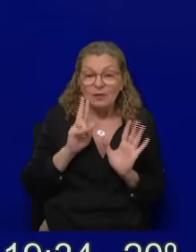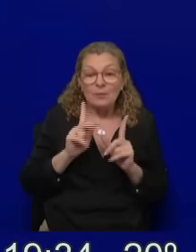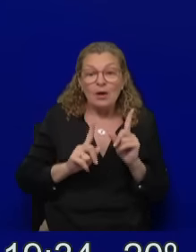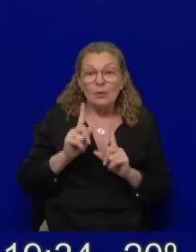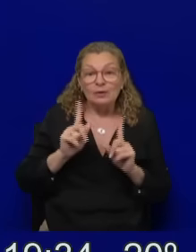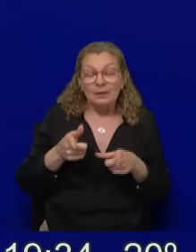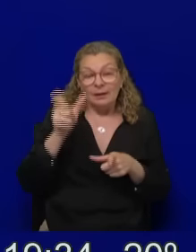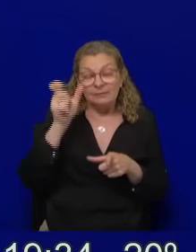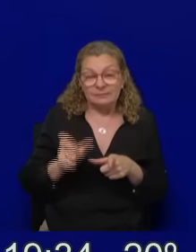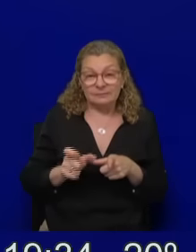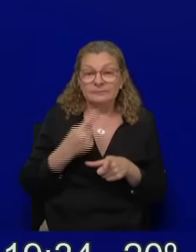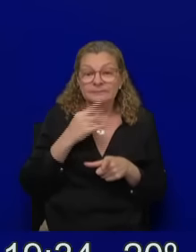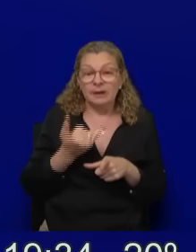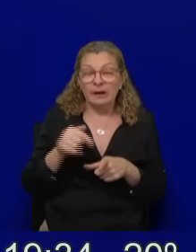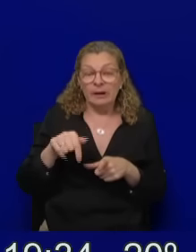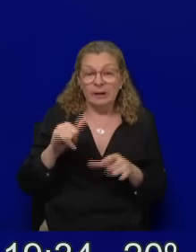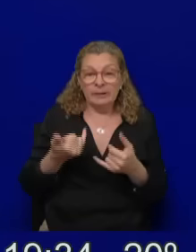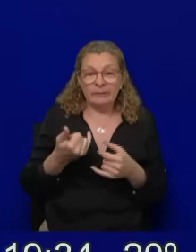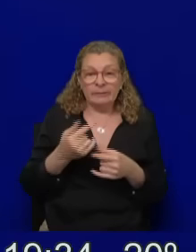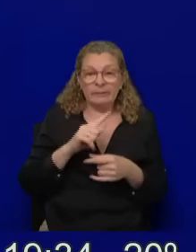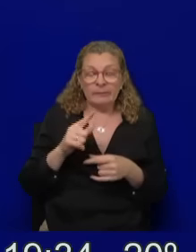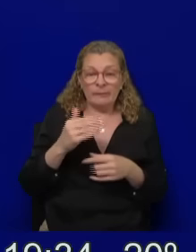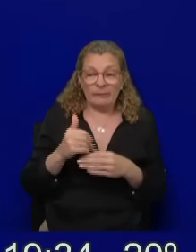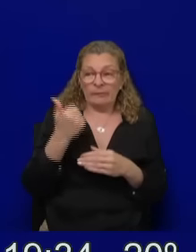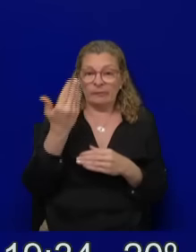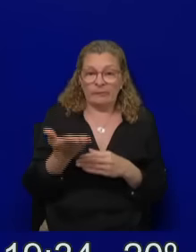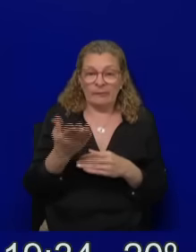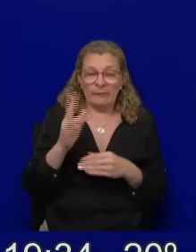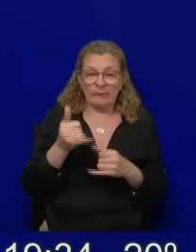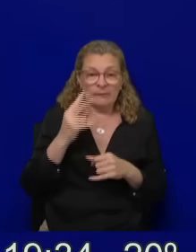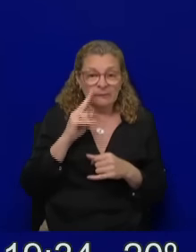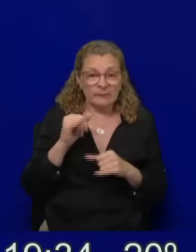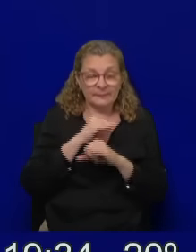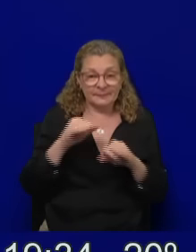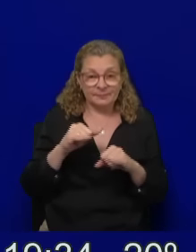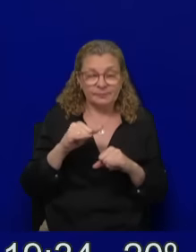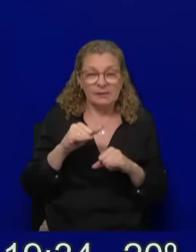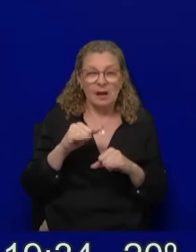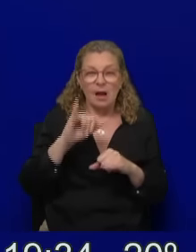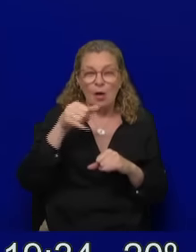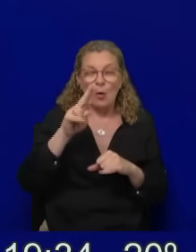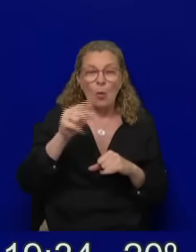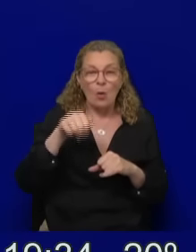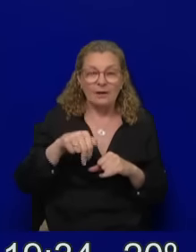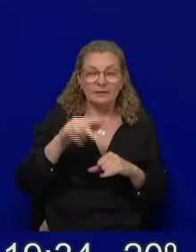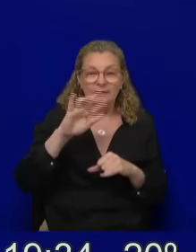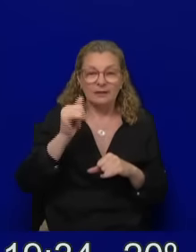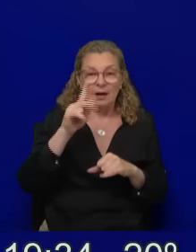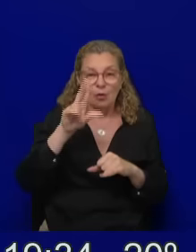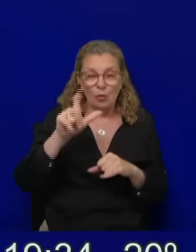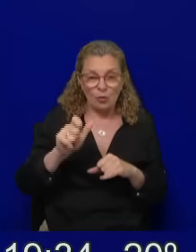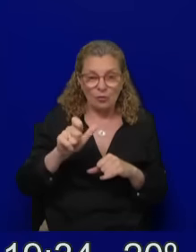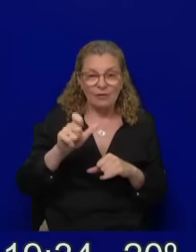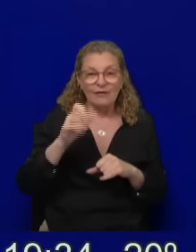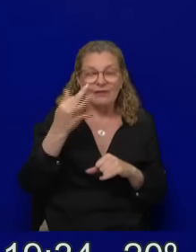algunos personajes que, por ejemplo, hoy ya están en la vereda de enfrente. Veíamos en el cierre a Juan Raúl Ferreira, que me tocó el domingo pasado